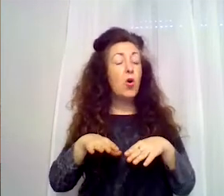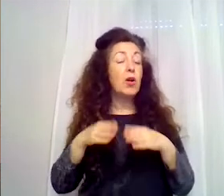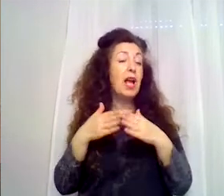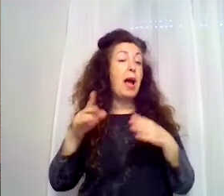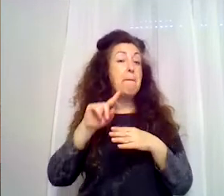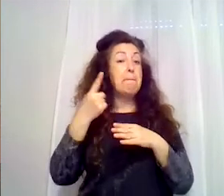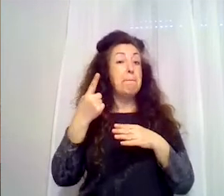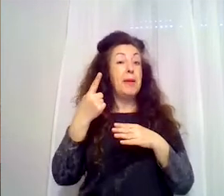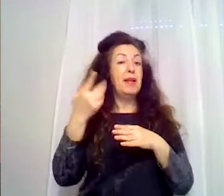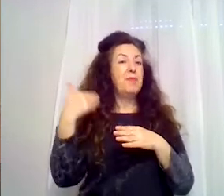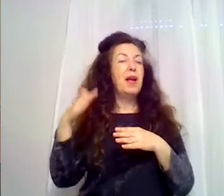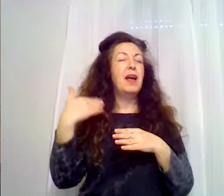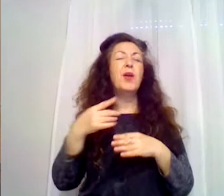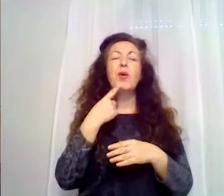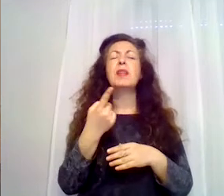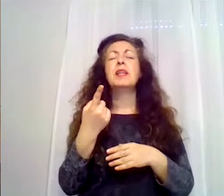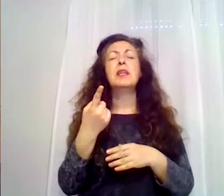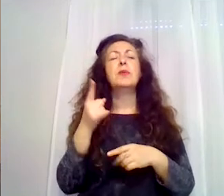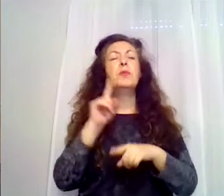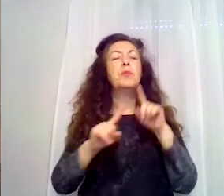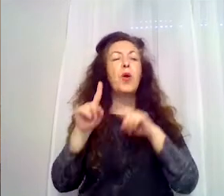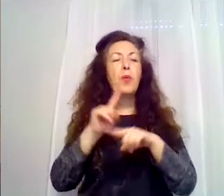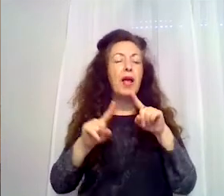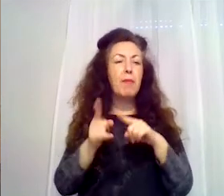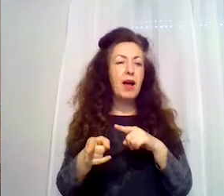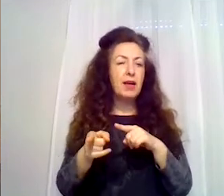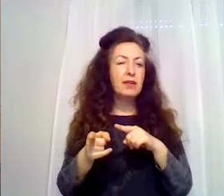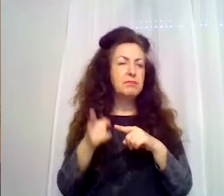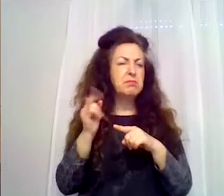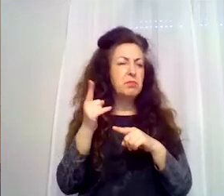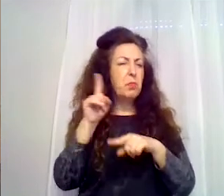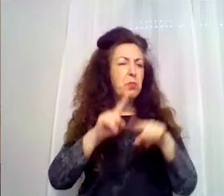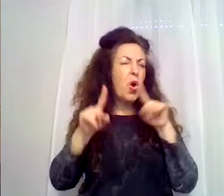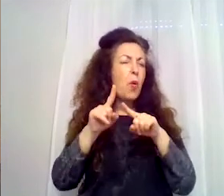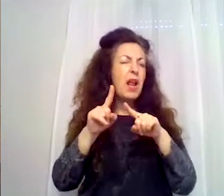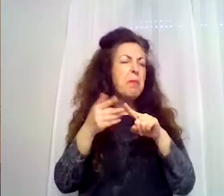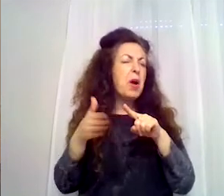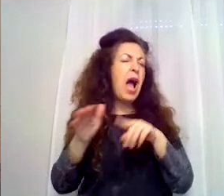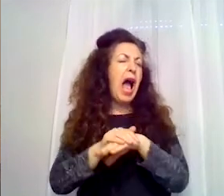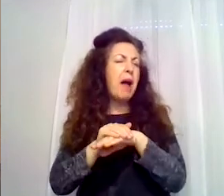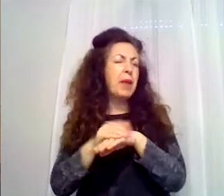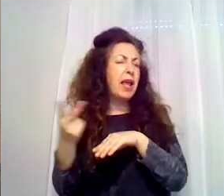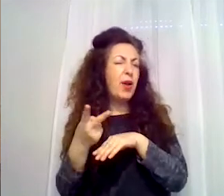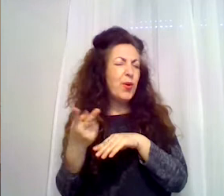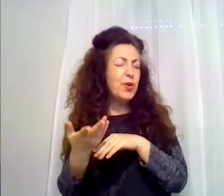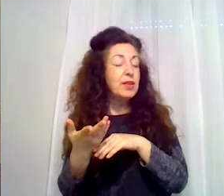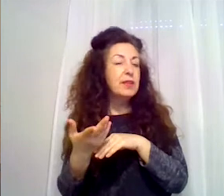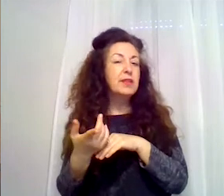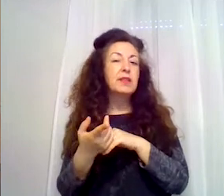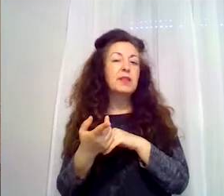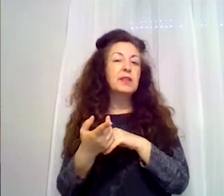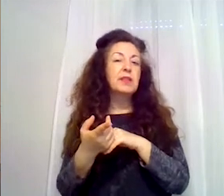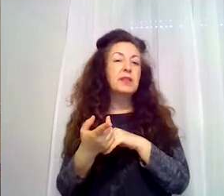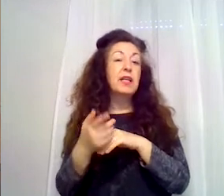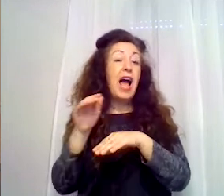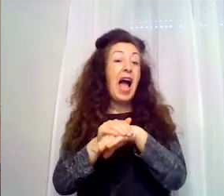de Marlowe, porque realmente, igual que de Shakespeare, de Marlowe se sabe muy poco. Lo que pasa